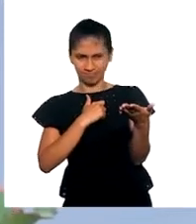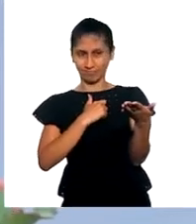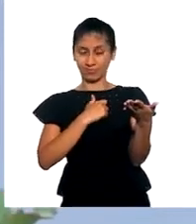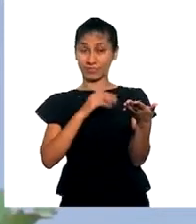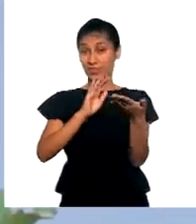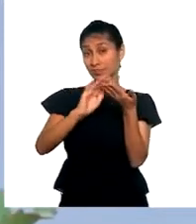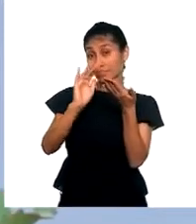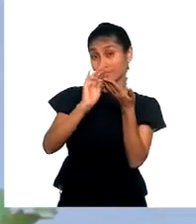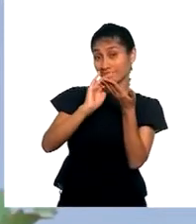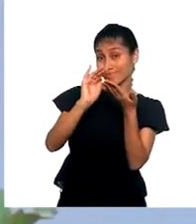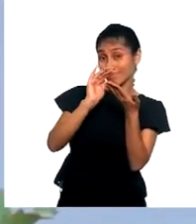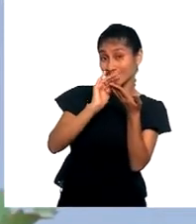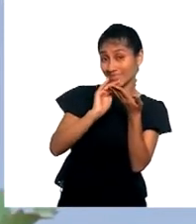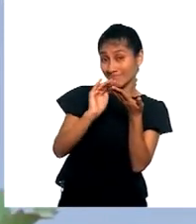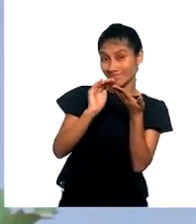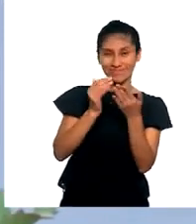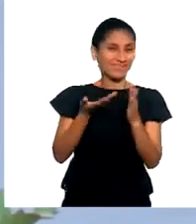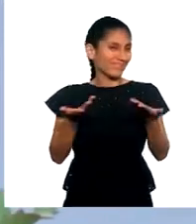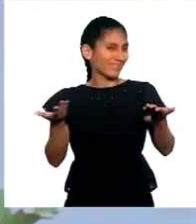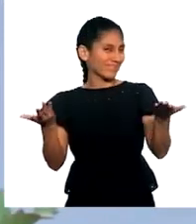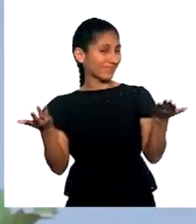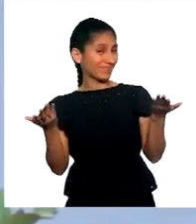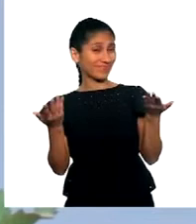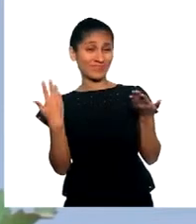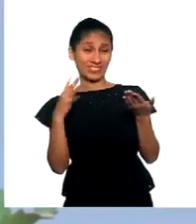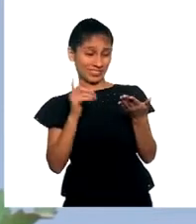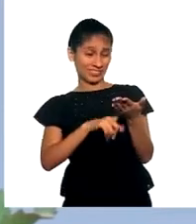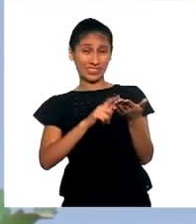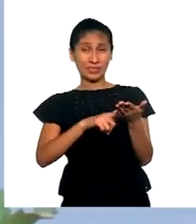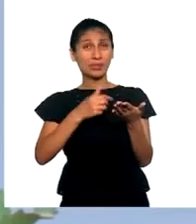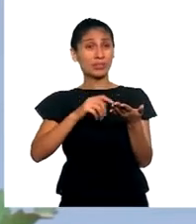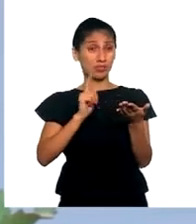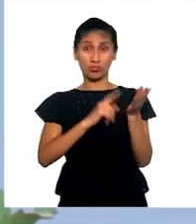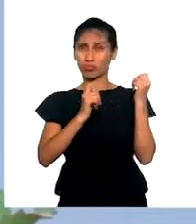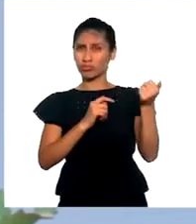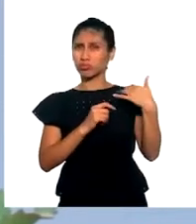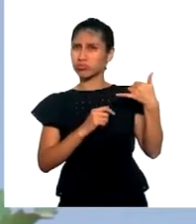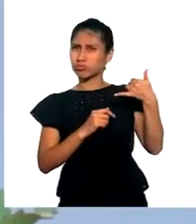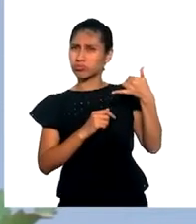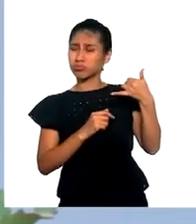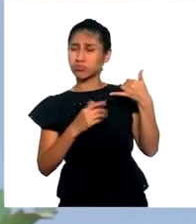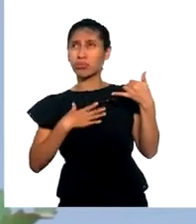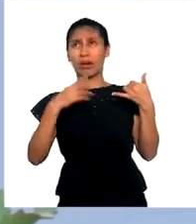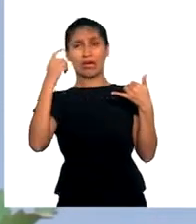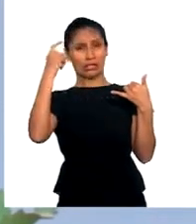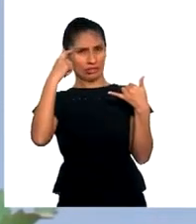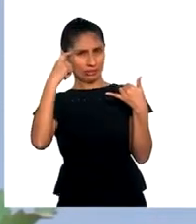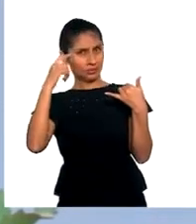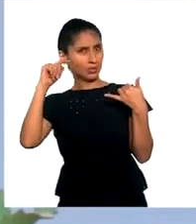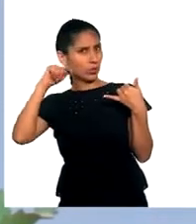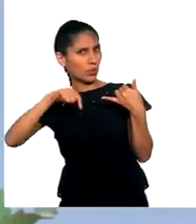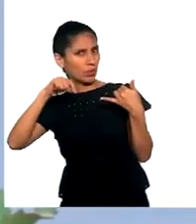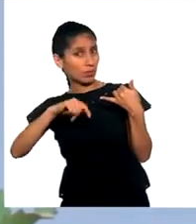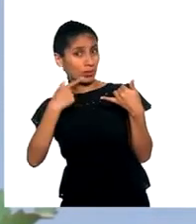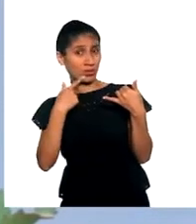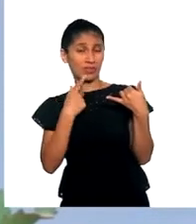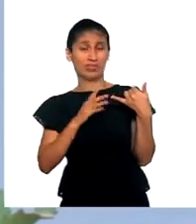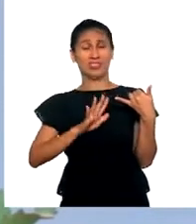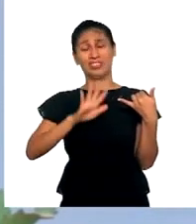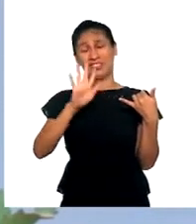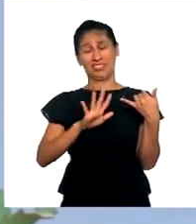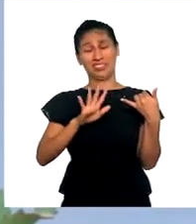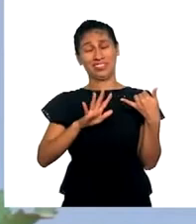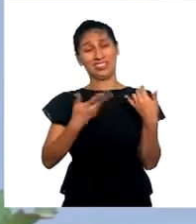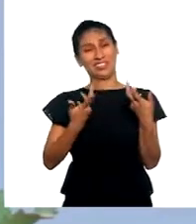perdón puse esta alarma para acordarme cada vez que me toca una pausa activa la dura vida de una